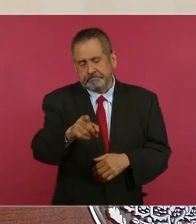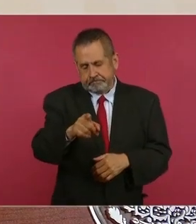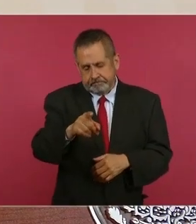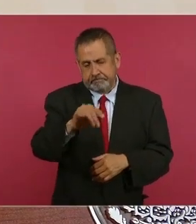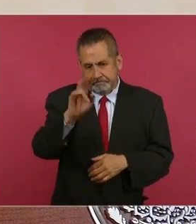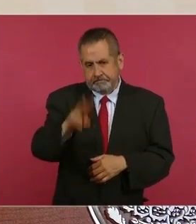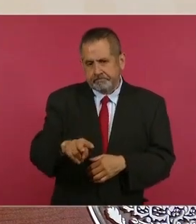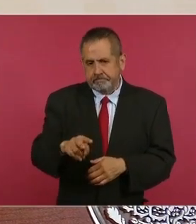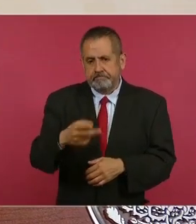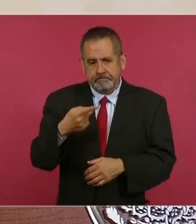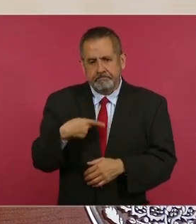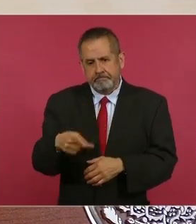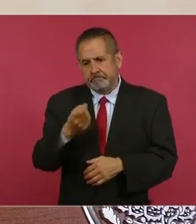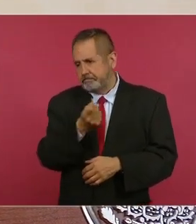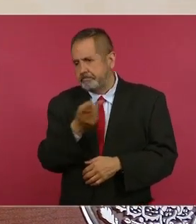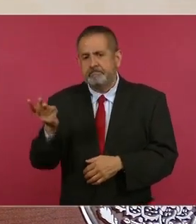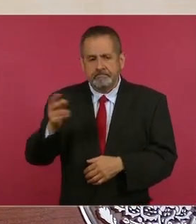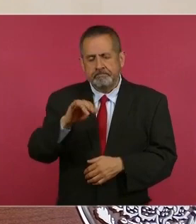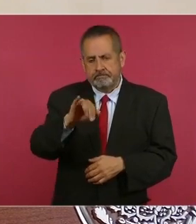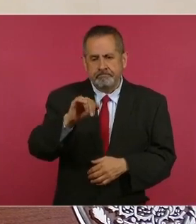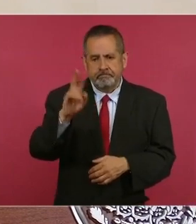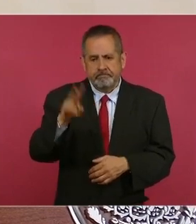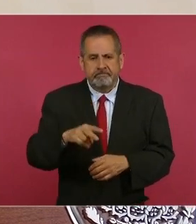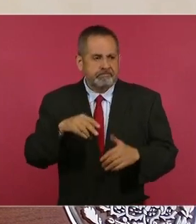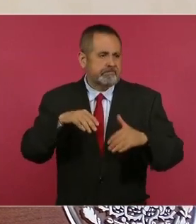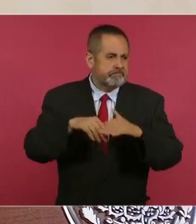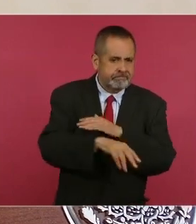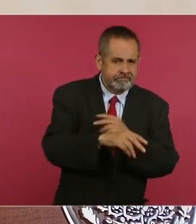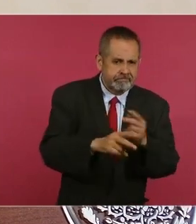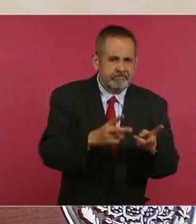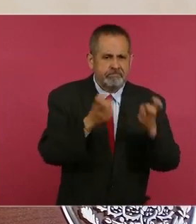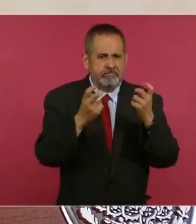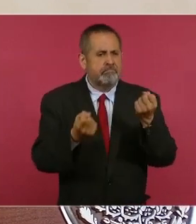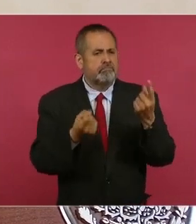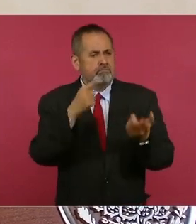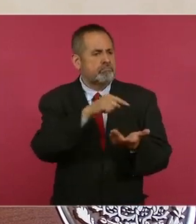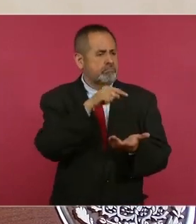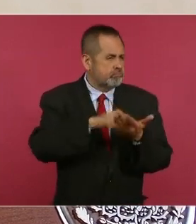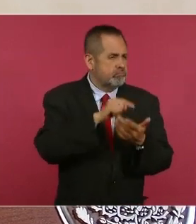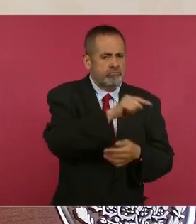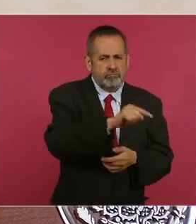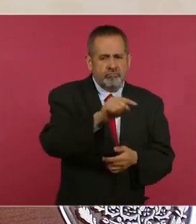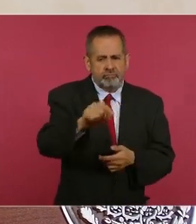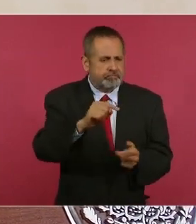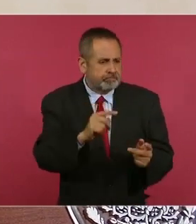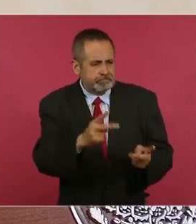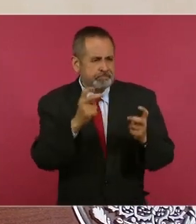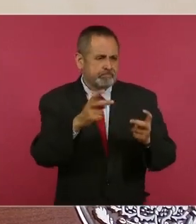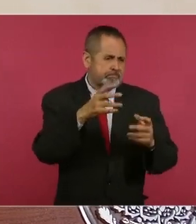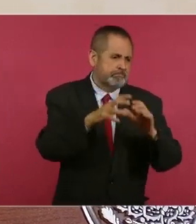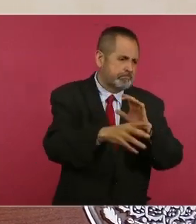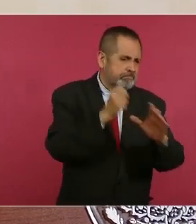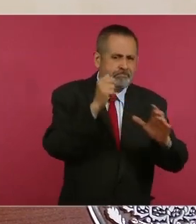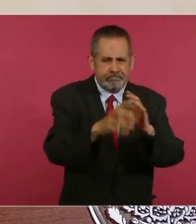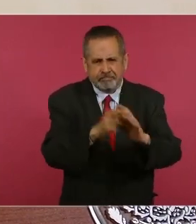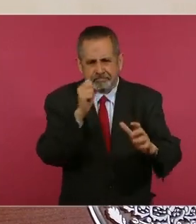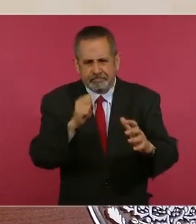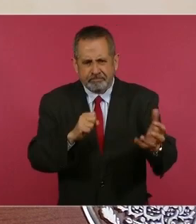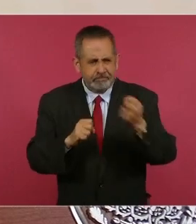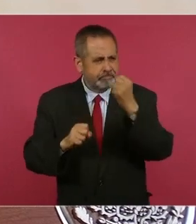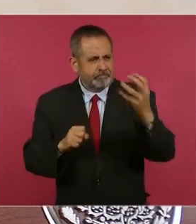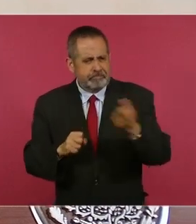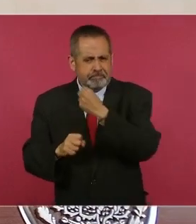sí estaba llevando a cabo en algunos lugares actos